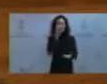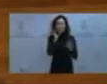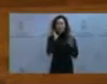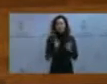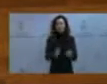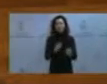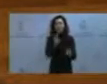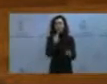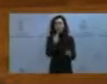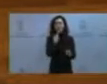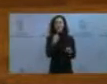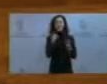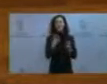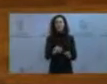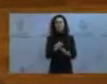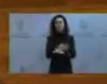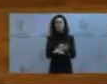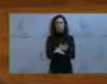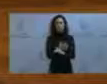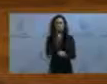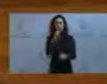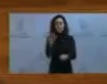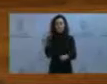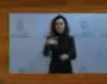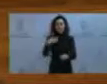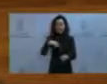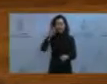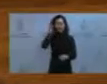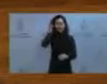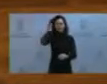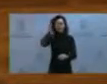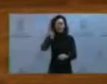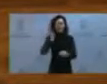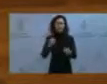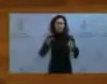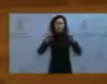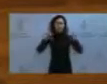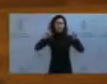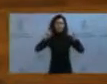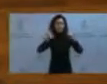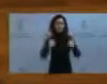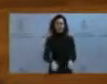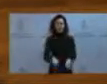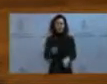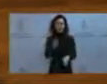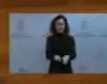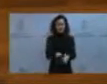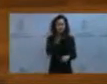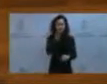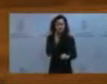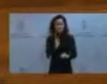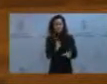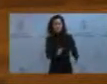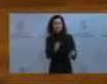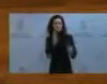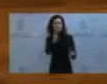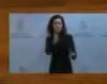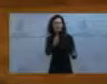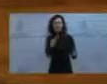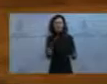se negaban a jugar el partido y de los malos entrenadores, por lo tanto, y se vio